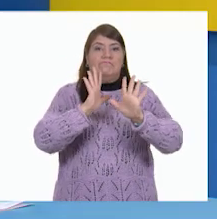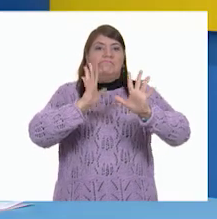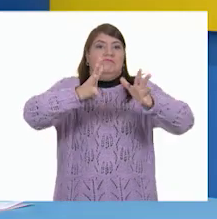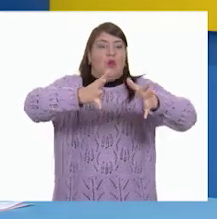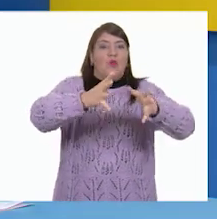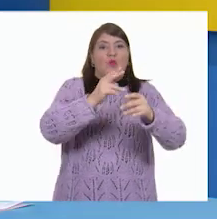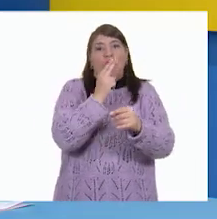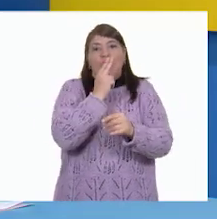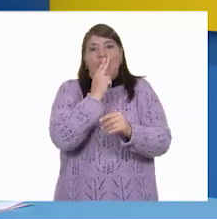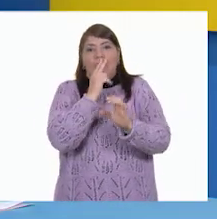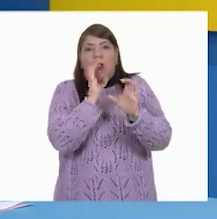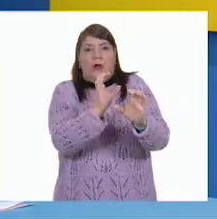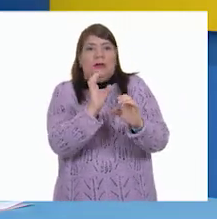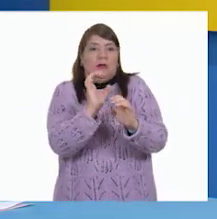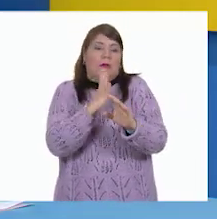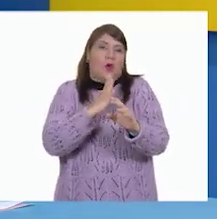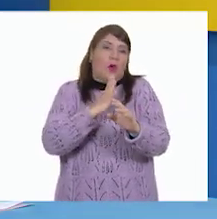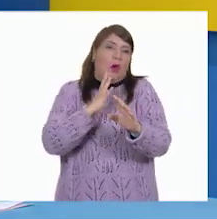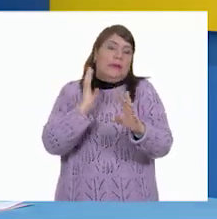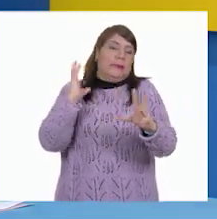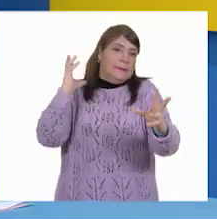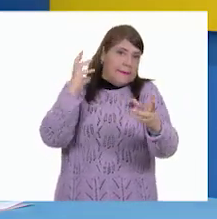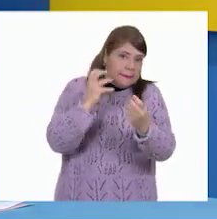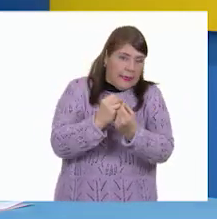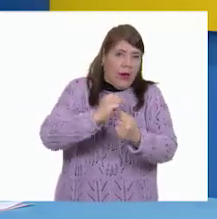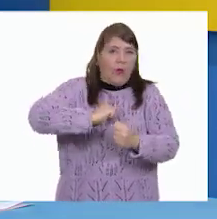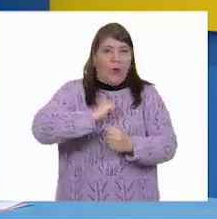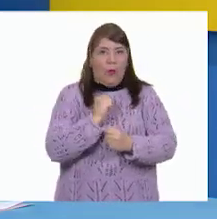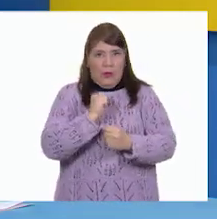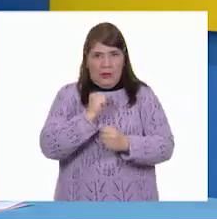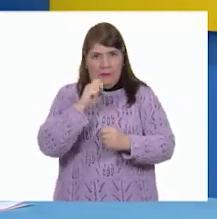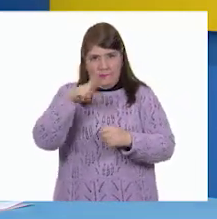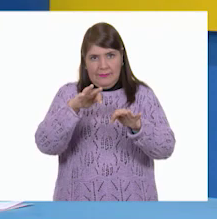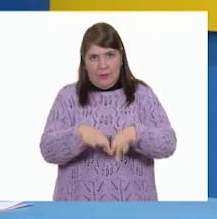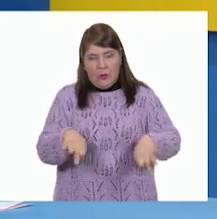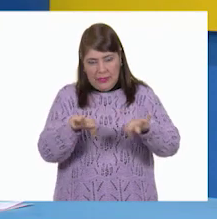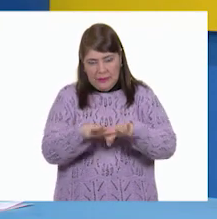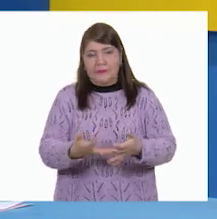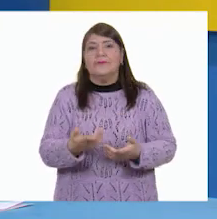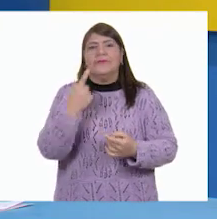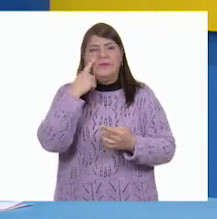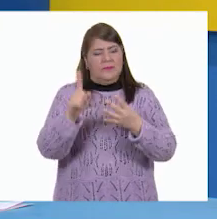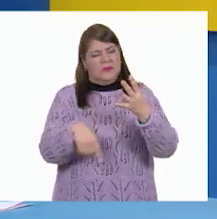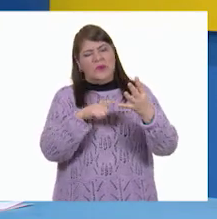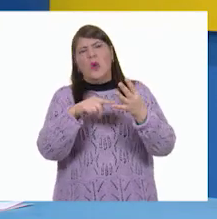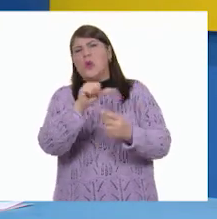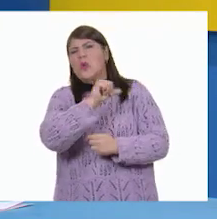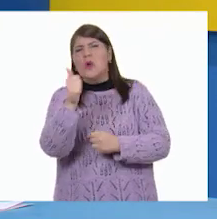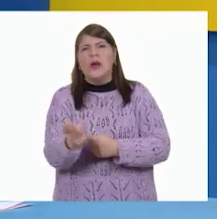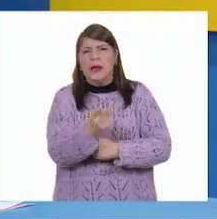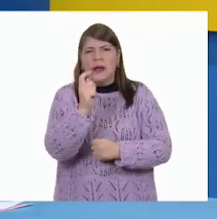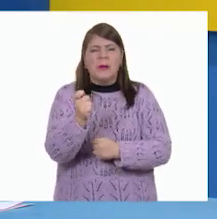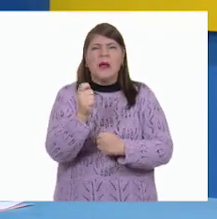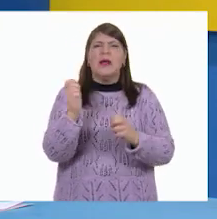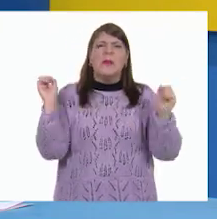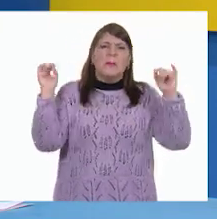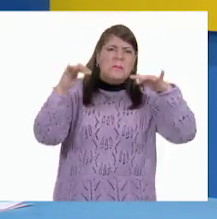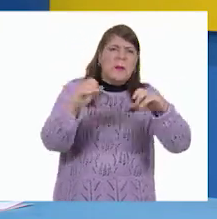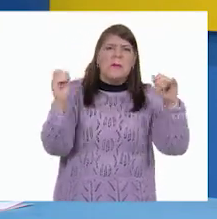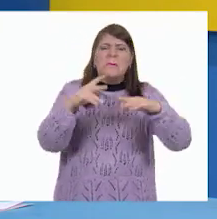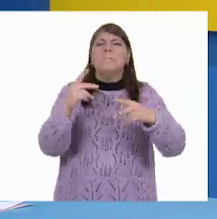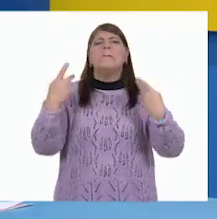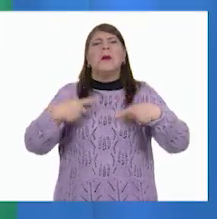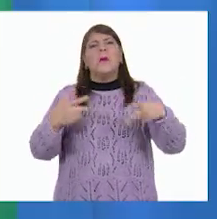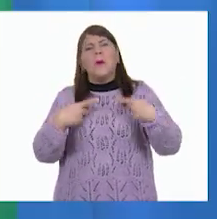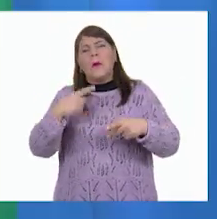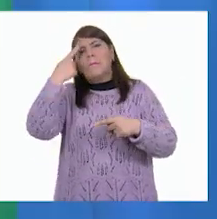porque son nuestro patrimonio. Vamos ahora con la siguiente pregunta. ¿Quiénes asistían a los eventos organizados por el régimen de